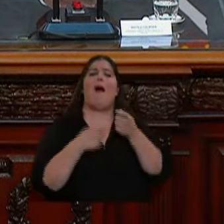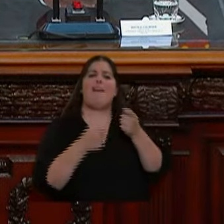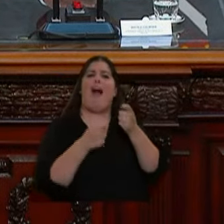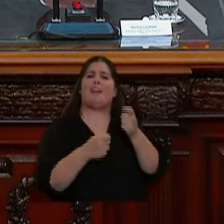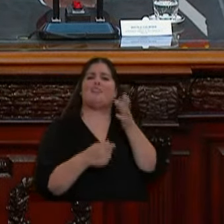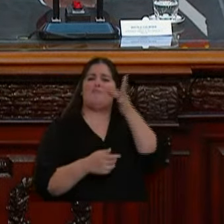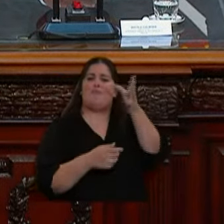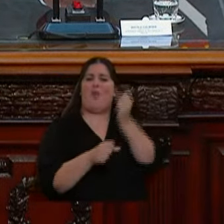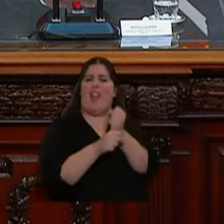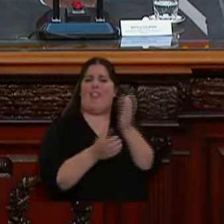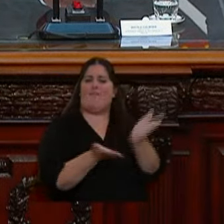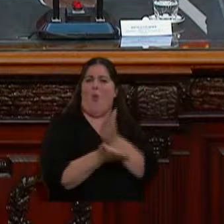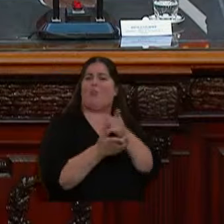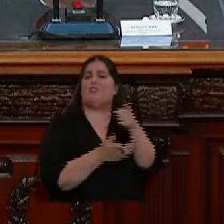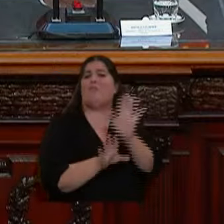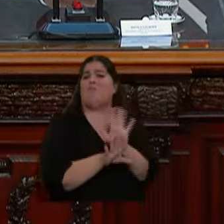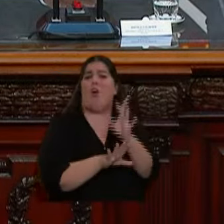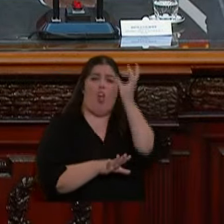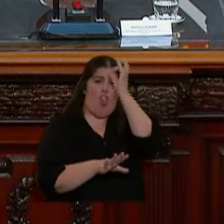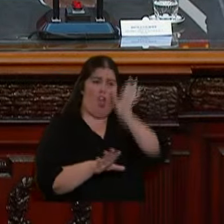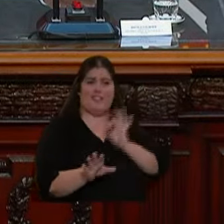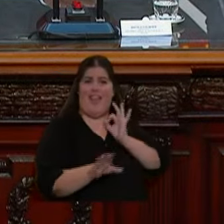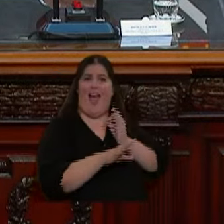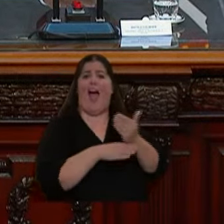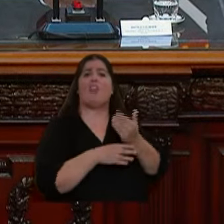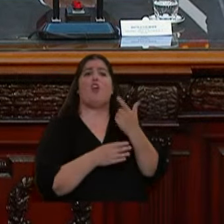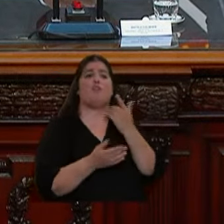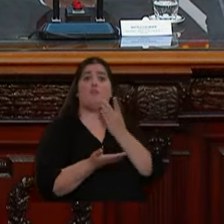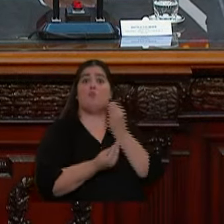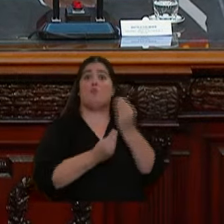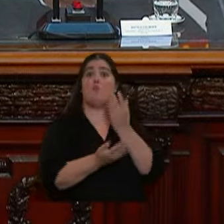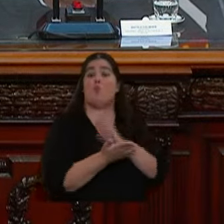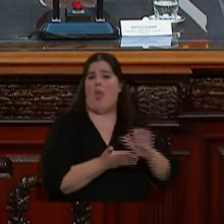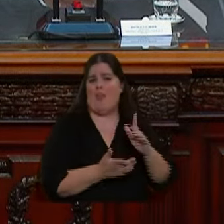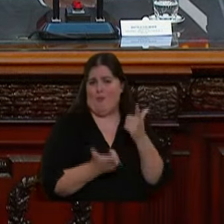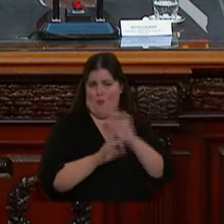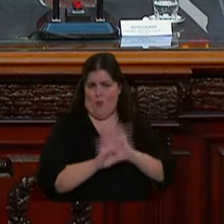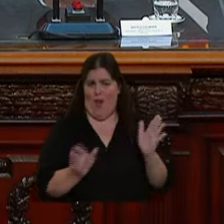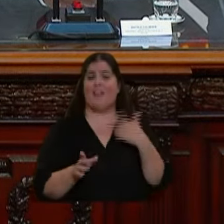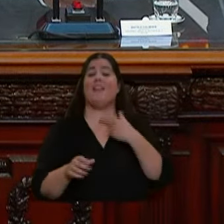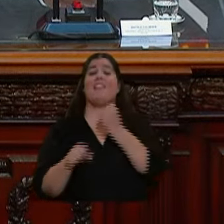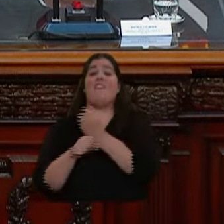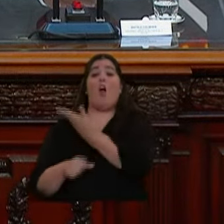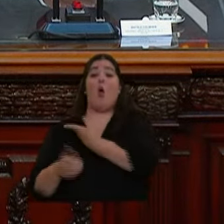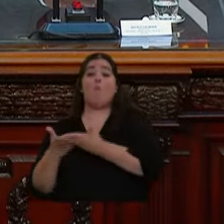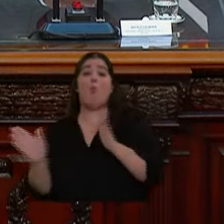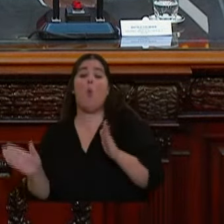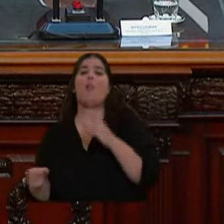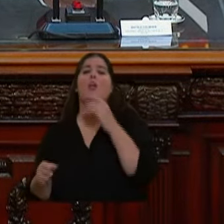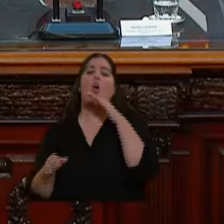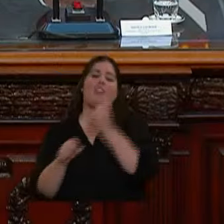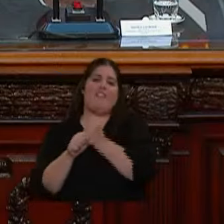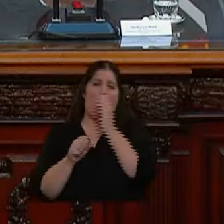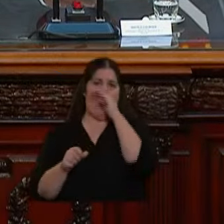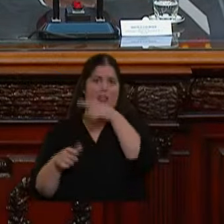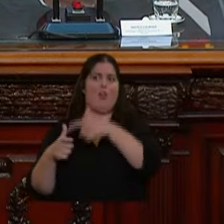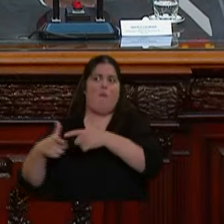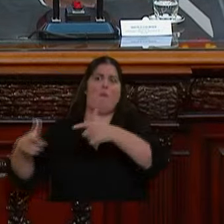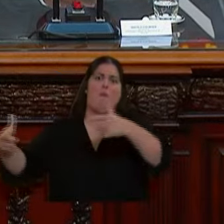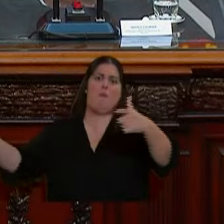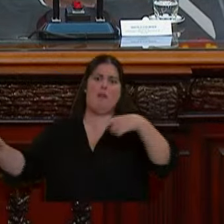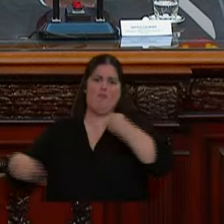laborales, hace 12 años no produce un solo puesto de trabajo nuevo, mientras el empleo público y el trabajo informal son lo único que